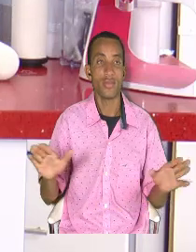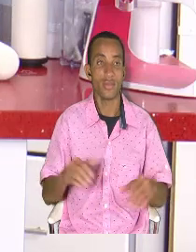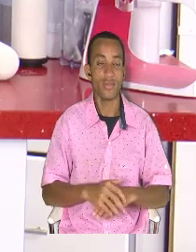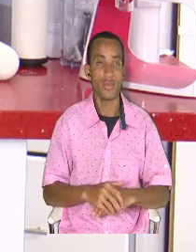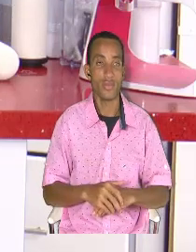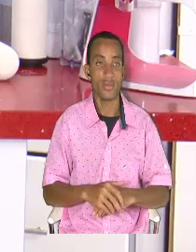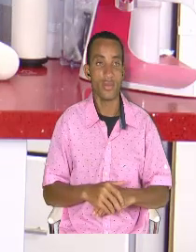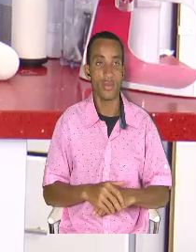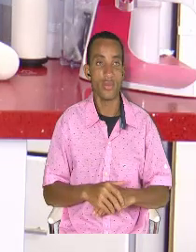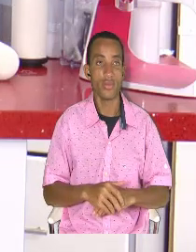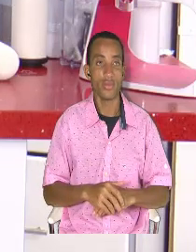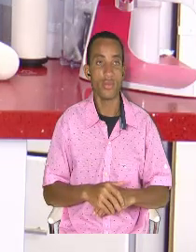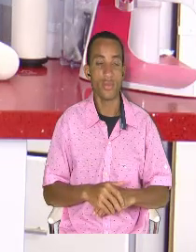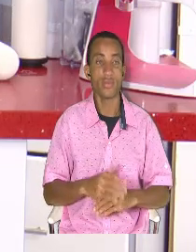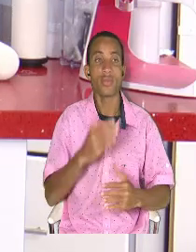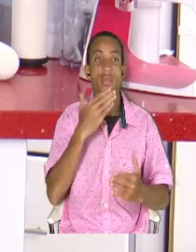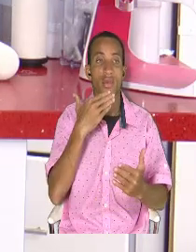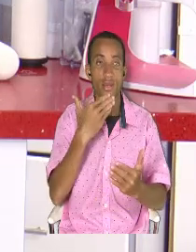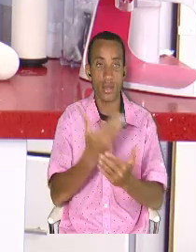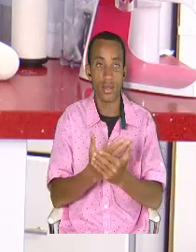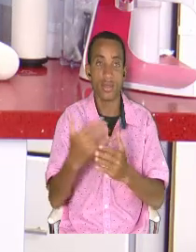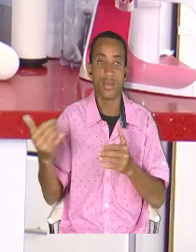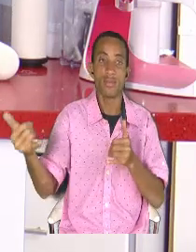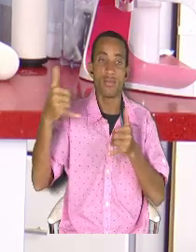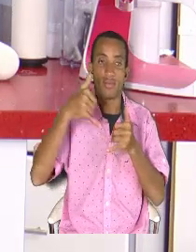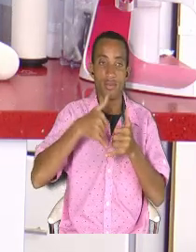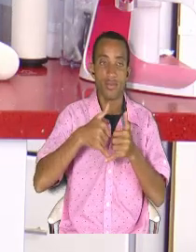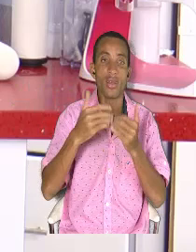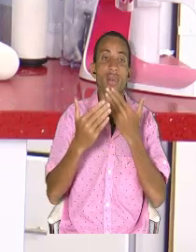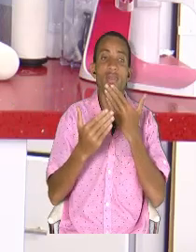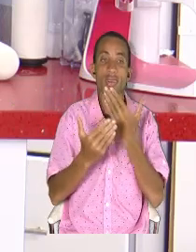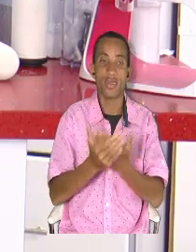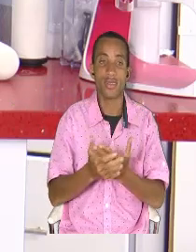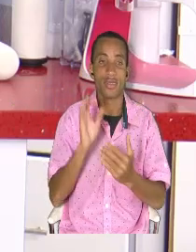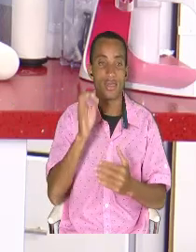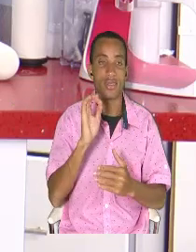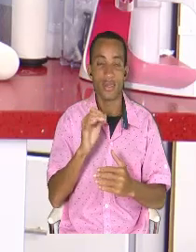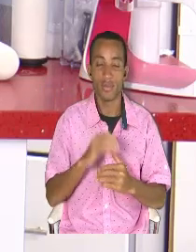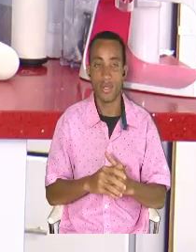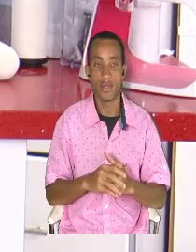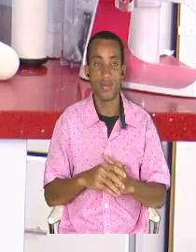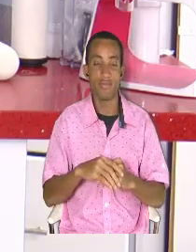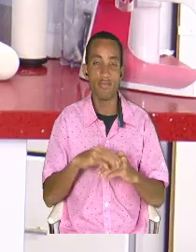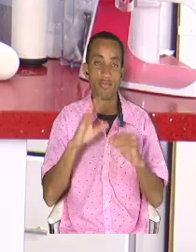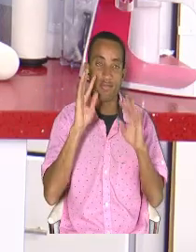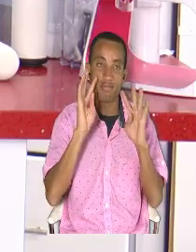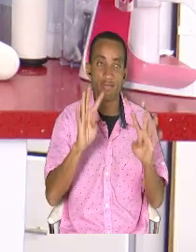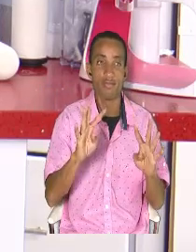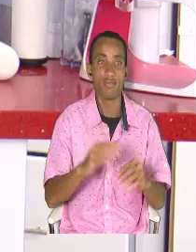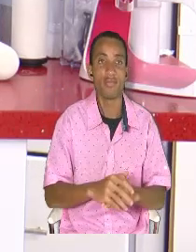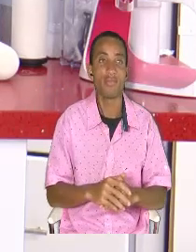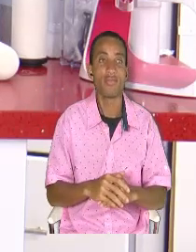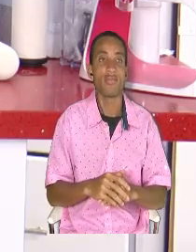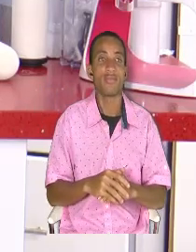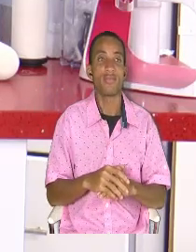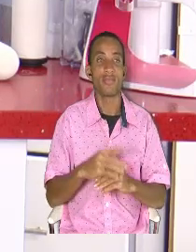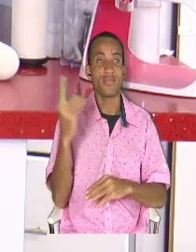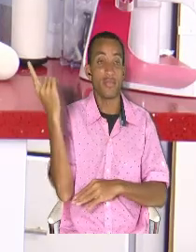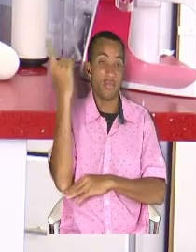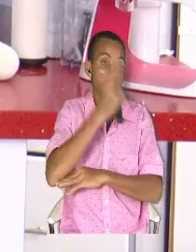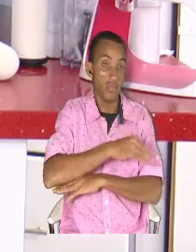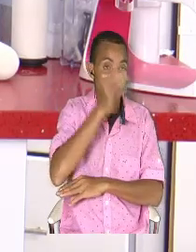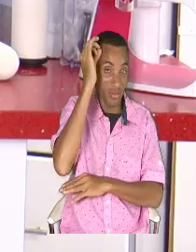Bueno, María Cristina, gracias por comunicarse con nosotros, por saber que estás siempre conectada con nosotros y un día de eso estarás invitada